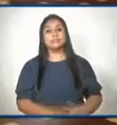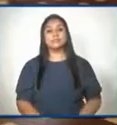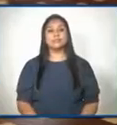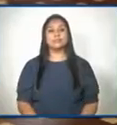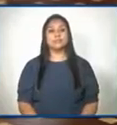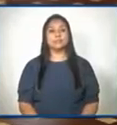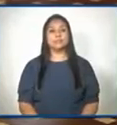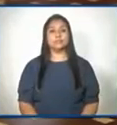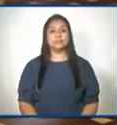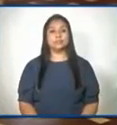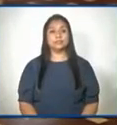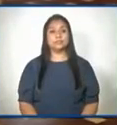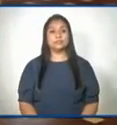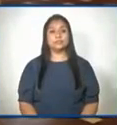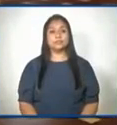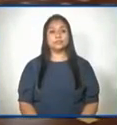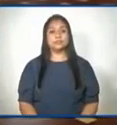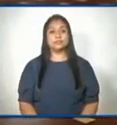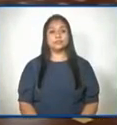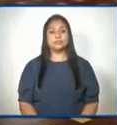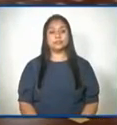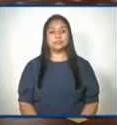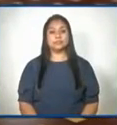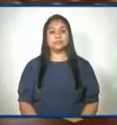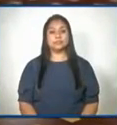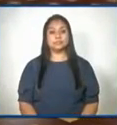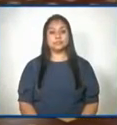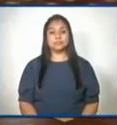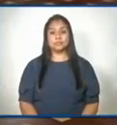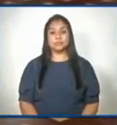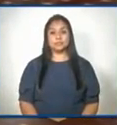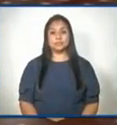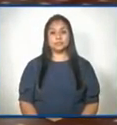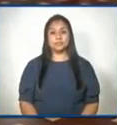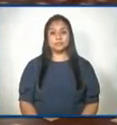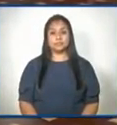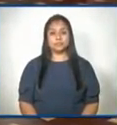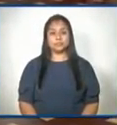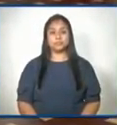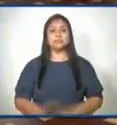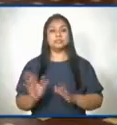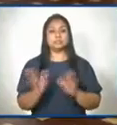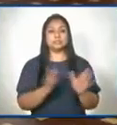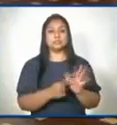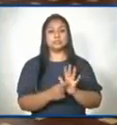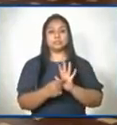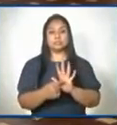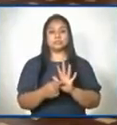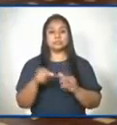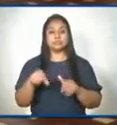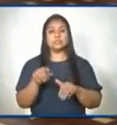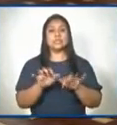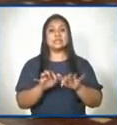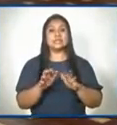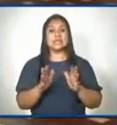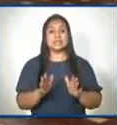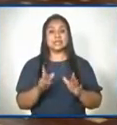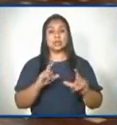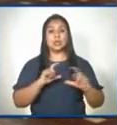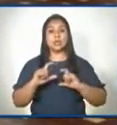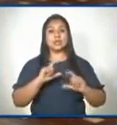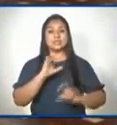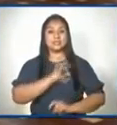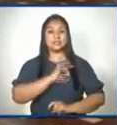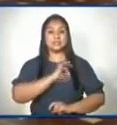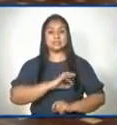Muchas gracias. Encantado, señora viceministra, muy amable. Voy a presentar a la señora secretaria de Comunicación